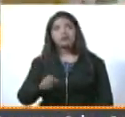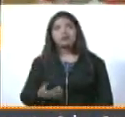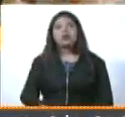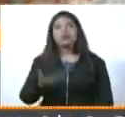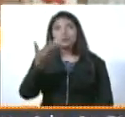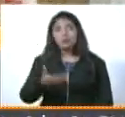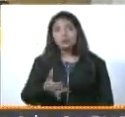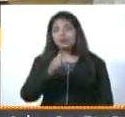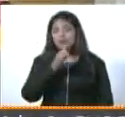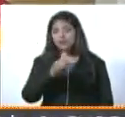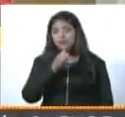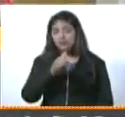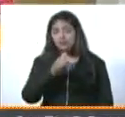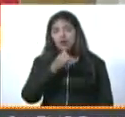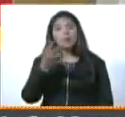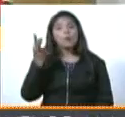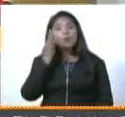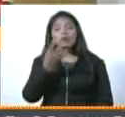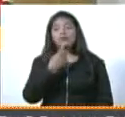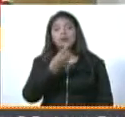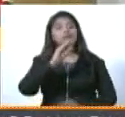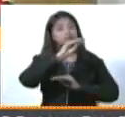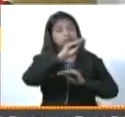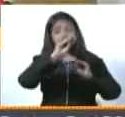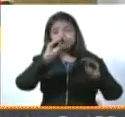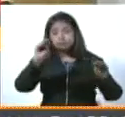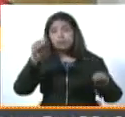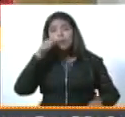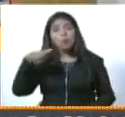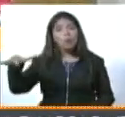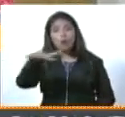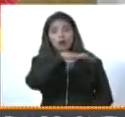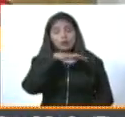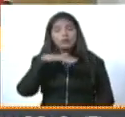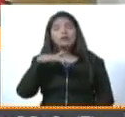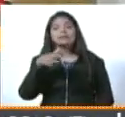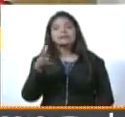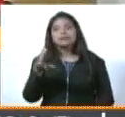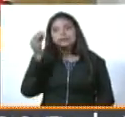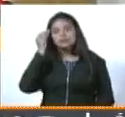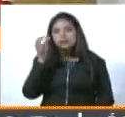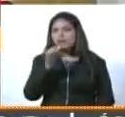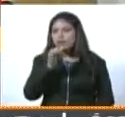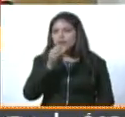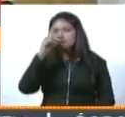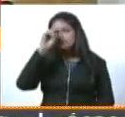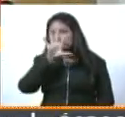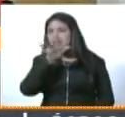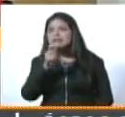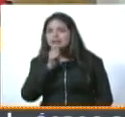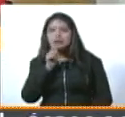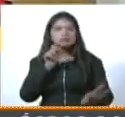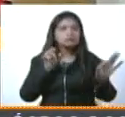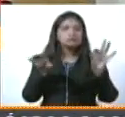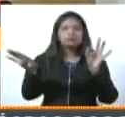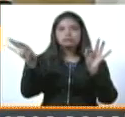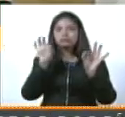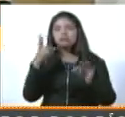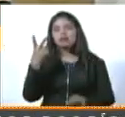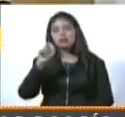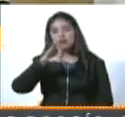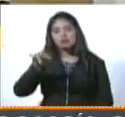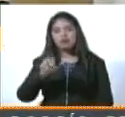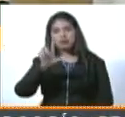importante resaltar que ella decía que llama a toda la población a que se informe por quienes van a votar el 30 de